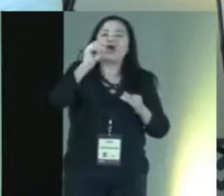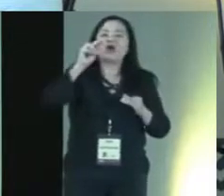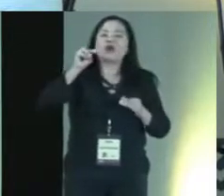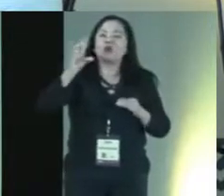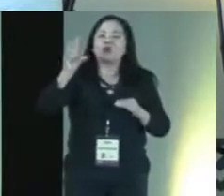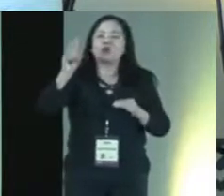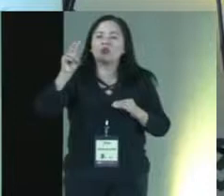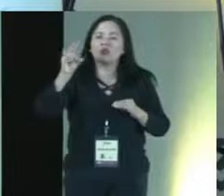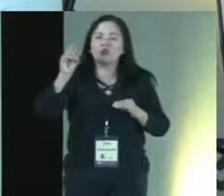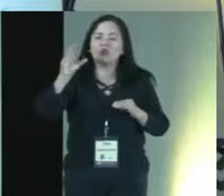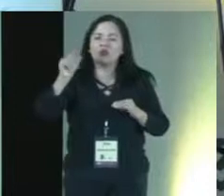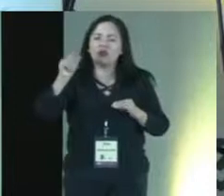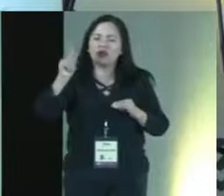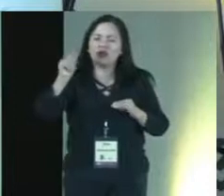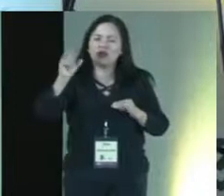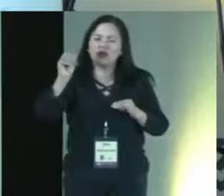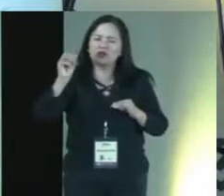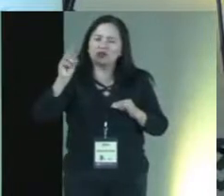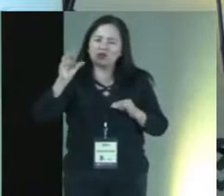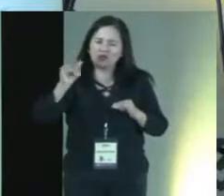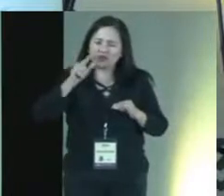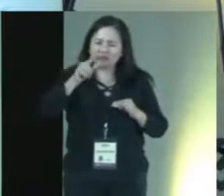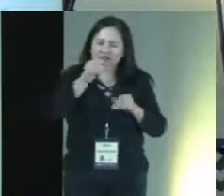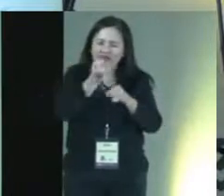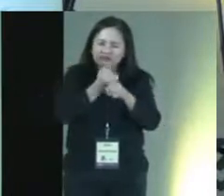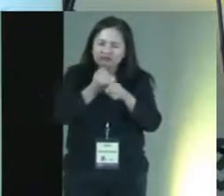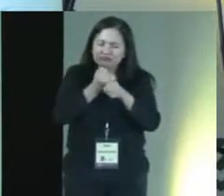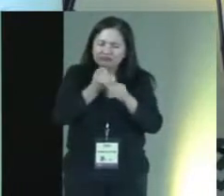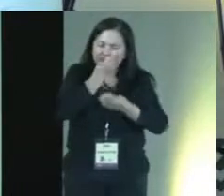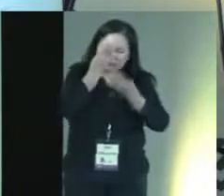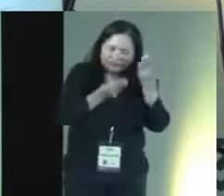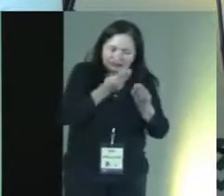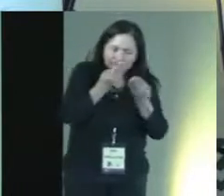a estudiar y hacer algo por el mundo del trabajo. Era